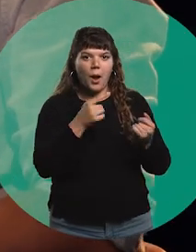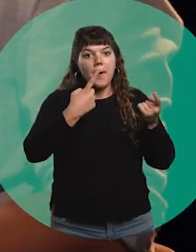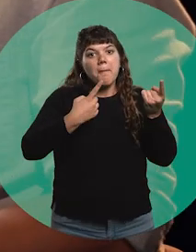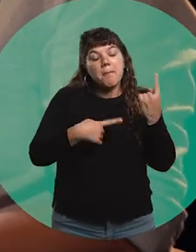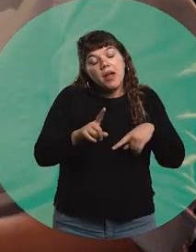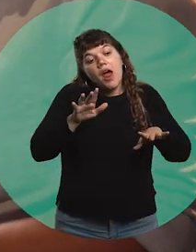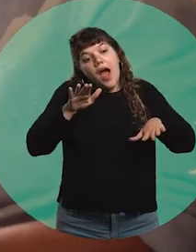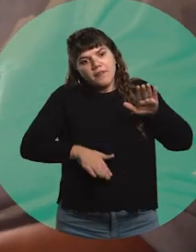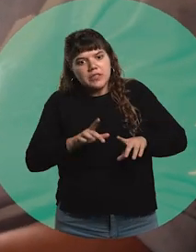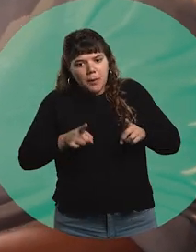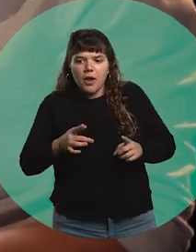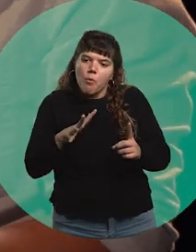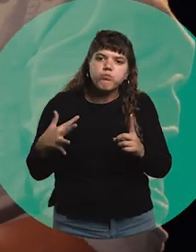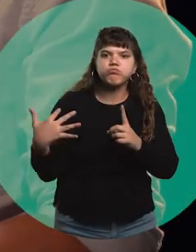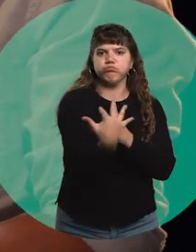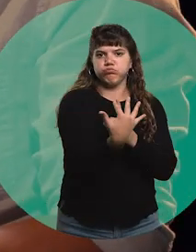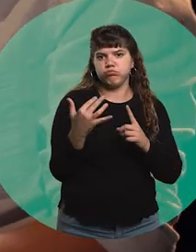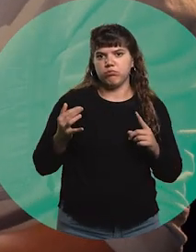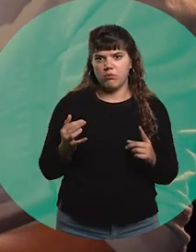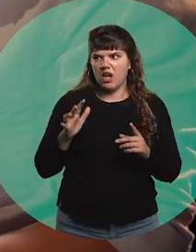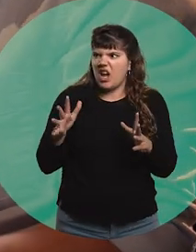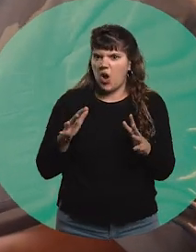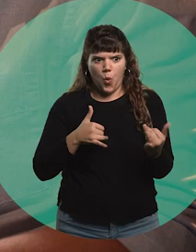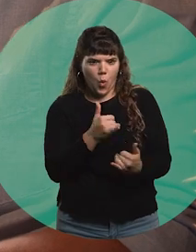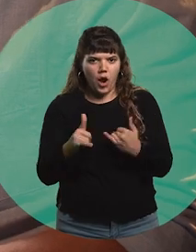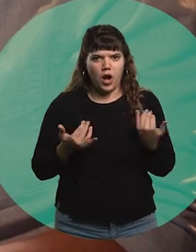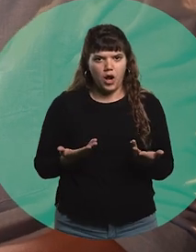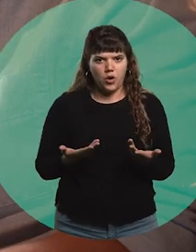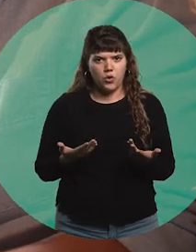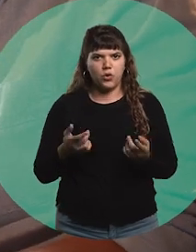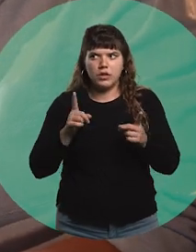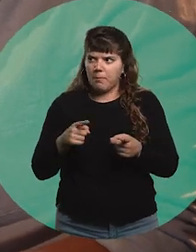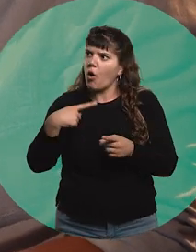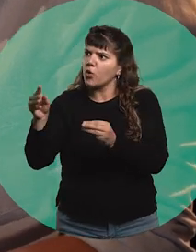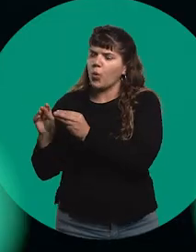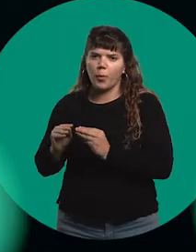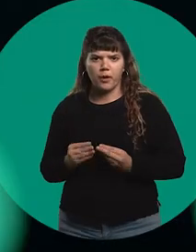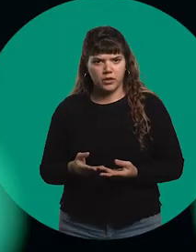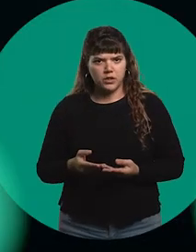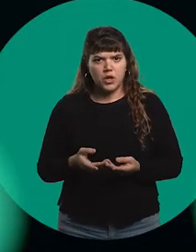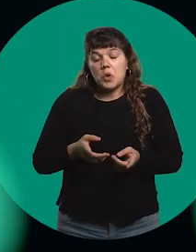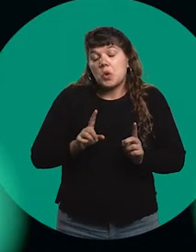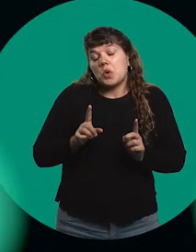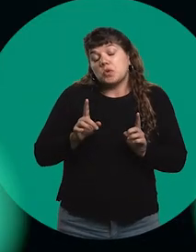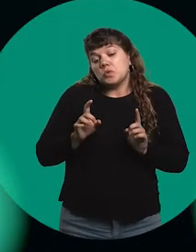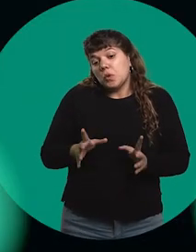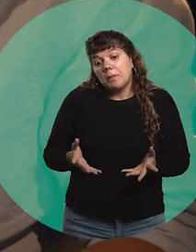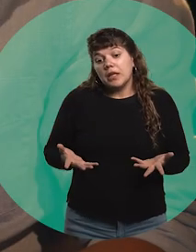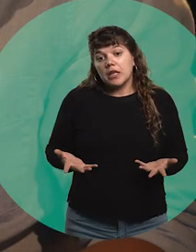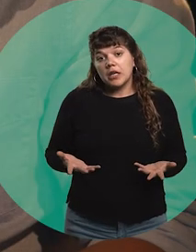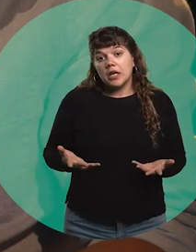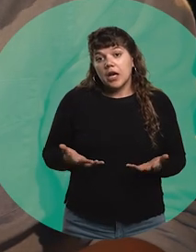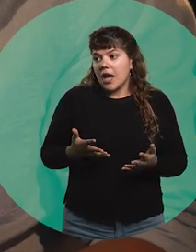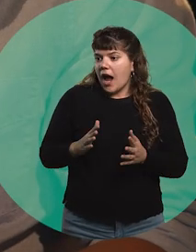pero otro tiene que ver también con el entorno, ¿no? El entorno en el que estoy jugando y también con los otros, que no son más que